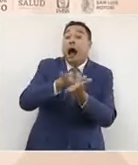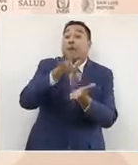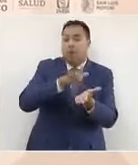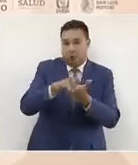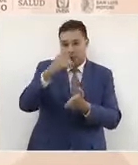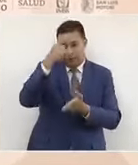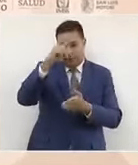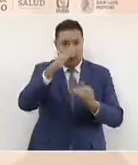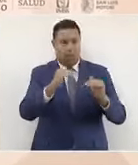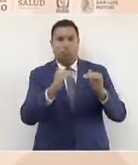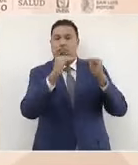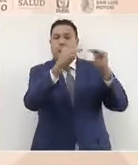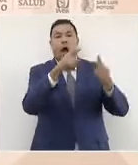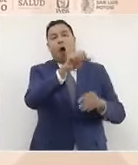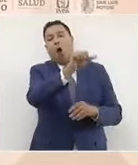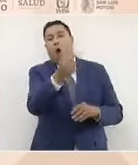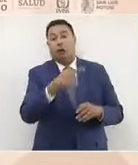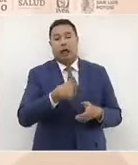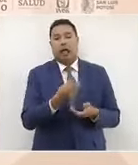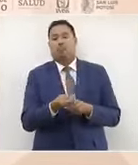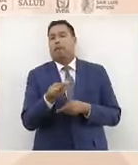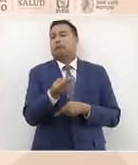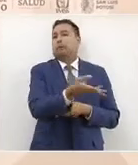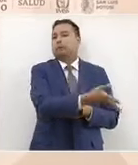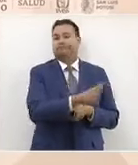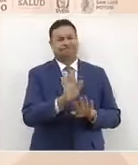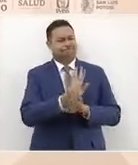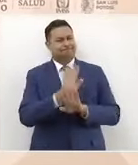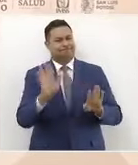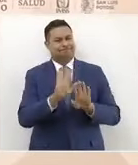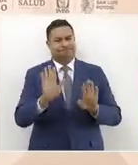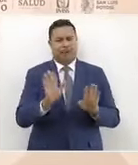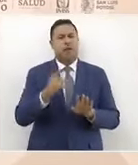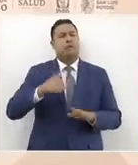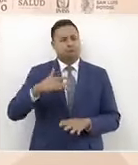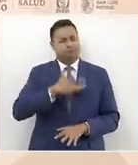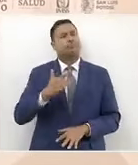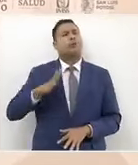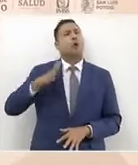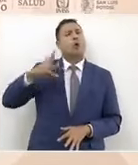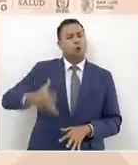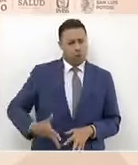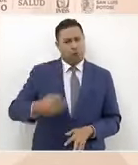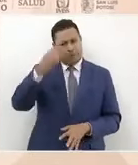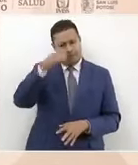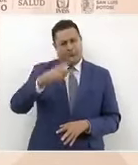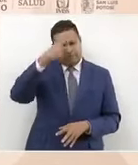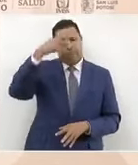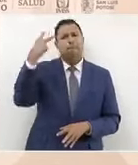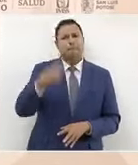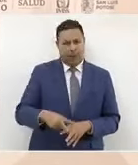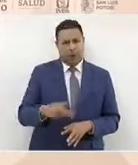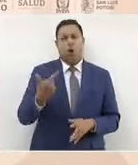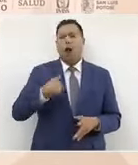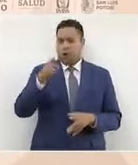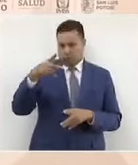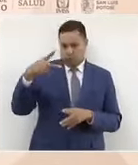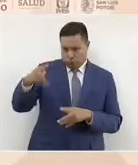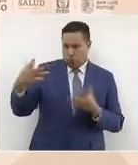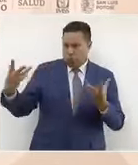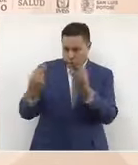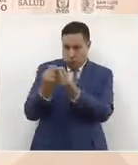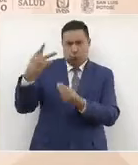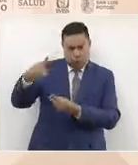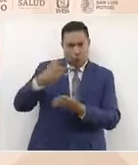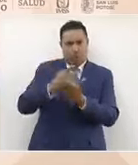las cúpulas, para los que más necesitan. Estamos orgullosos de pertenecer a este gran país, México, que está construyendo.